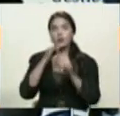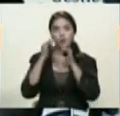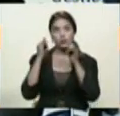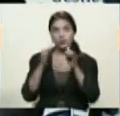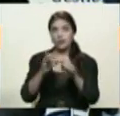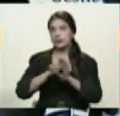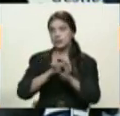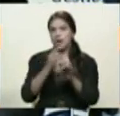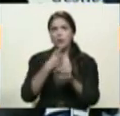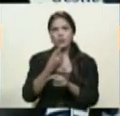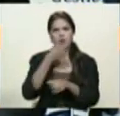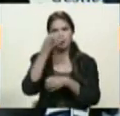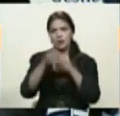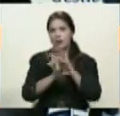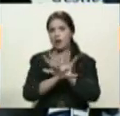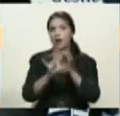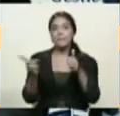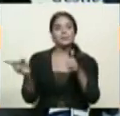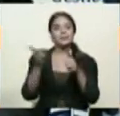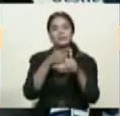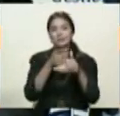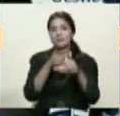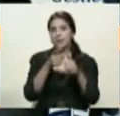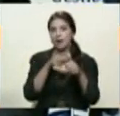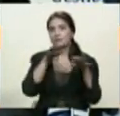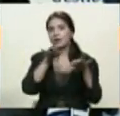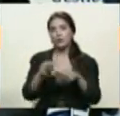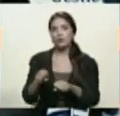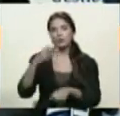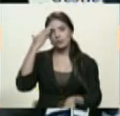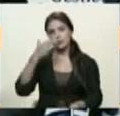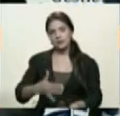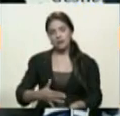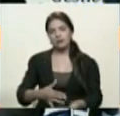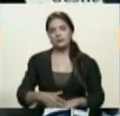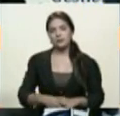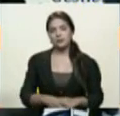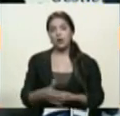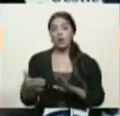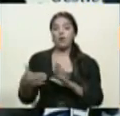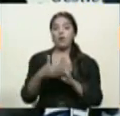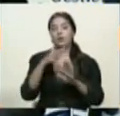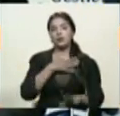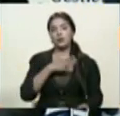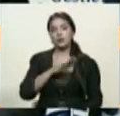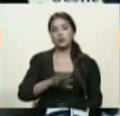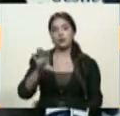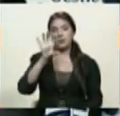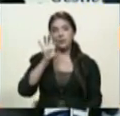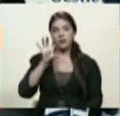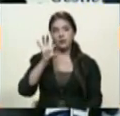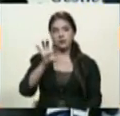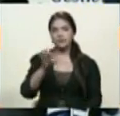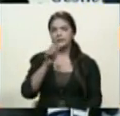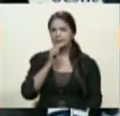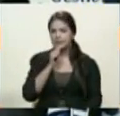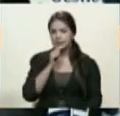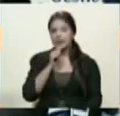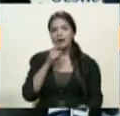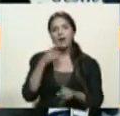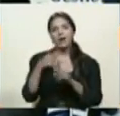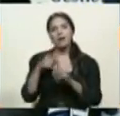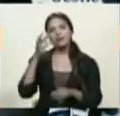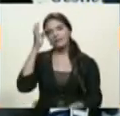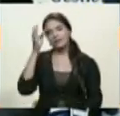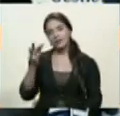y lo repito la principal pieza para la ocupación militar contra nuestra nación fue el achique al general de